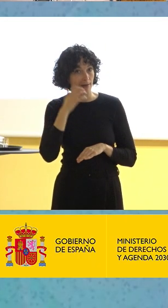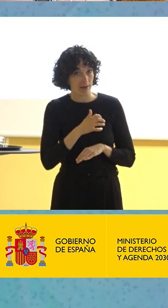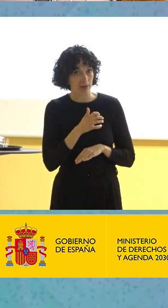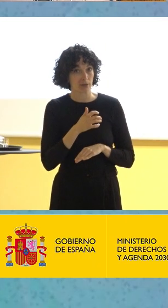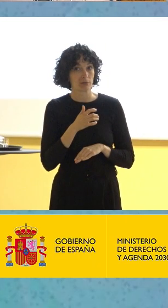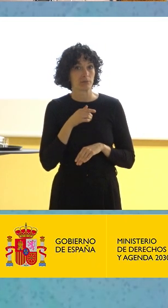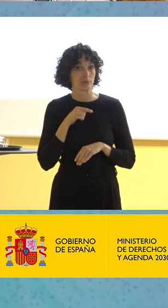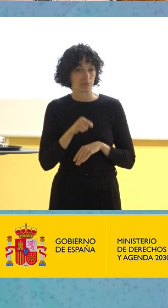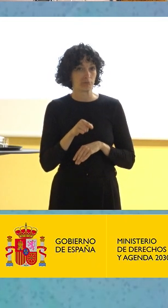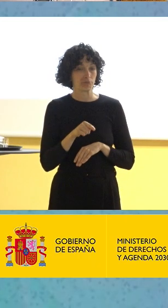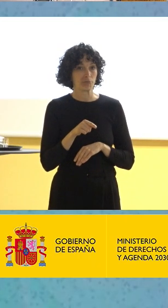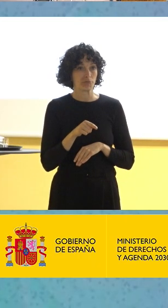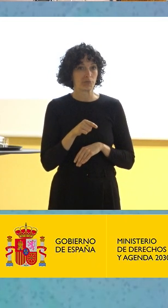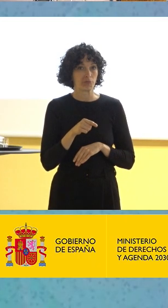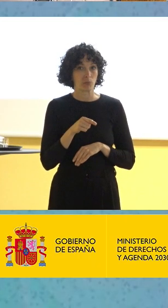pues